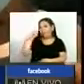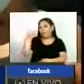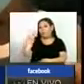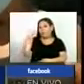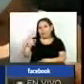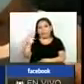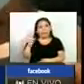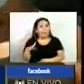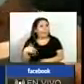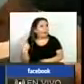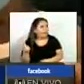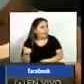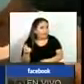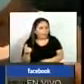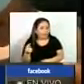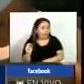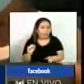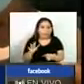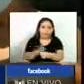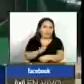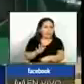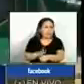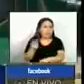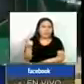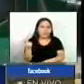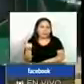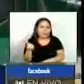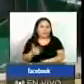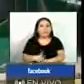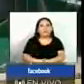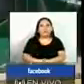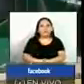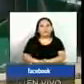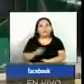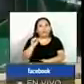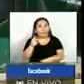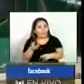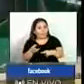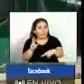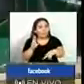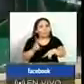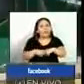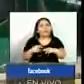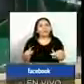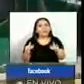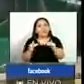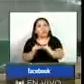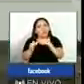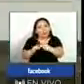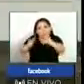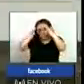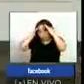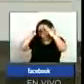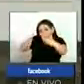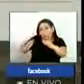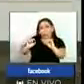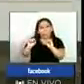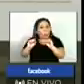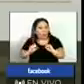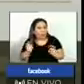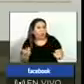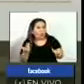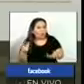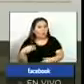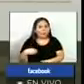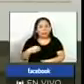la economía, ¿vea? Que no alcanza el dinero. Como una medida adicional, se habilitó la atención médica en línea. Y